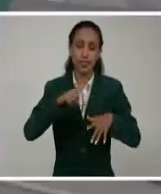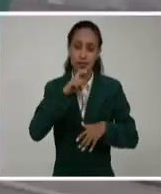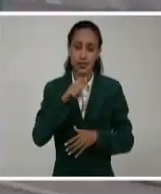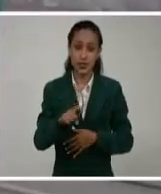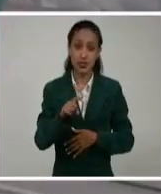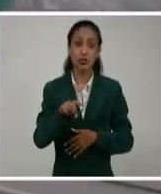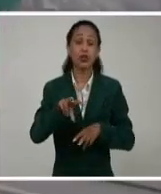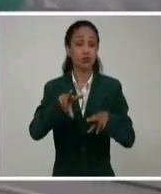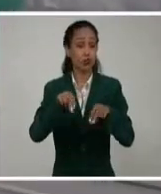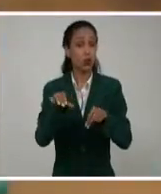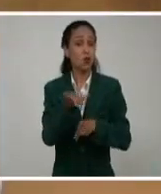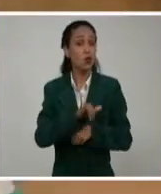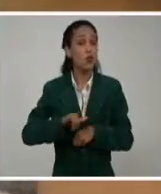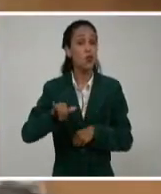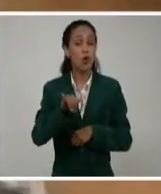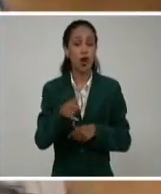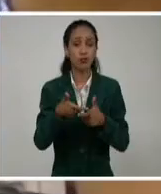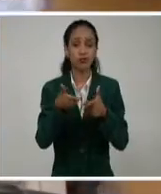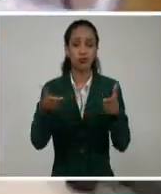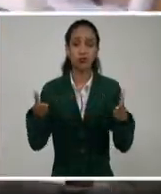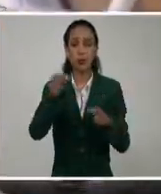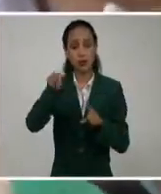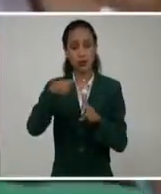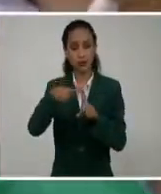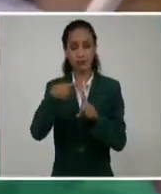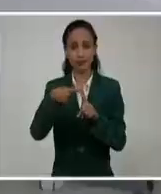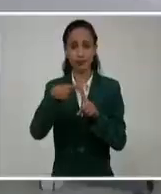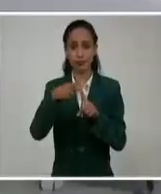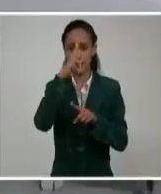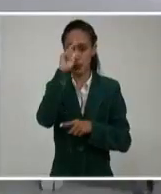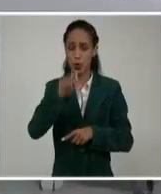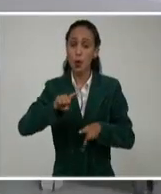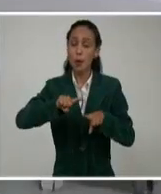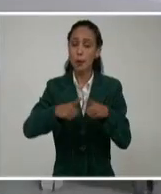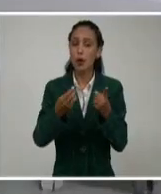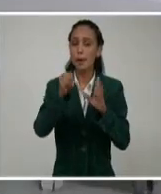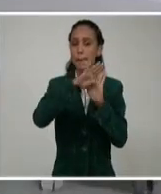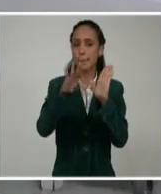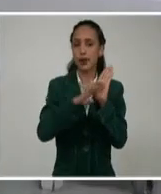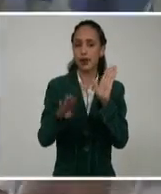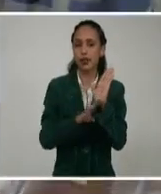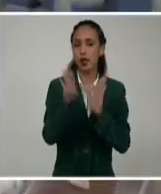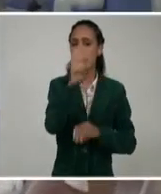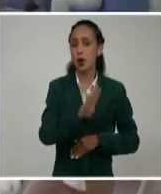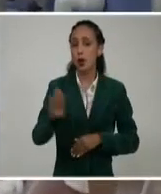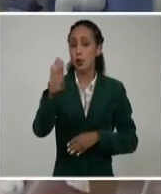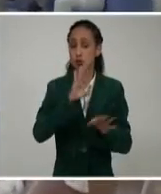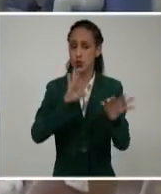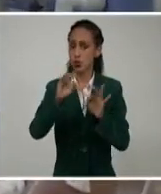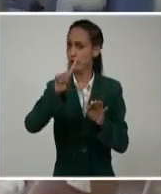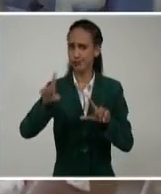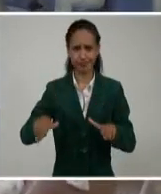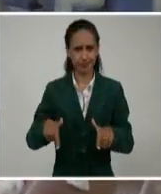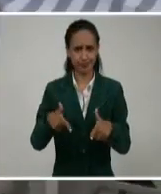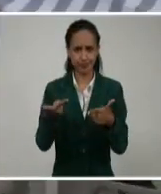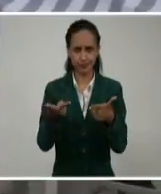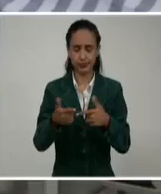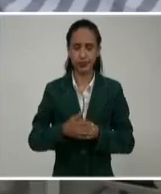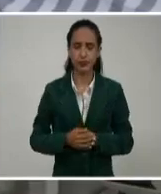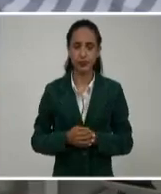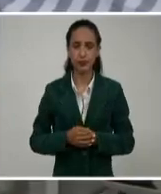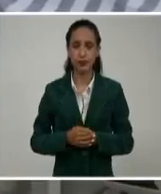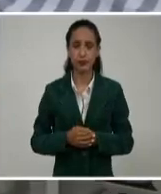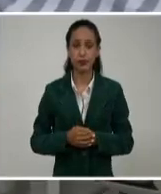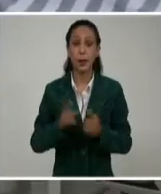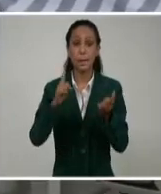número importante de trabajadores de la salud contagiados debido a violaciones de los protocolos de bioseguridad. Los municipios de Pedro Betancourt, Colón y